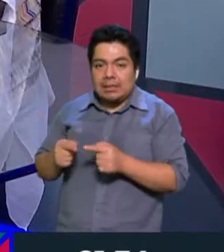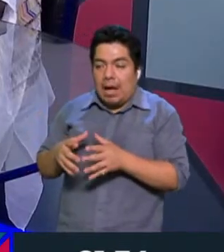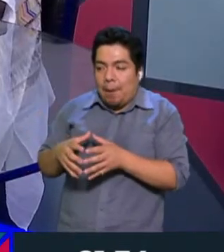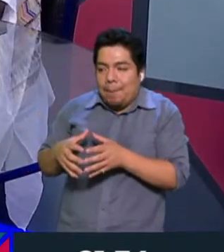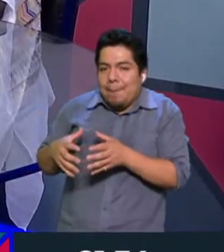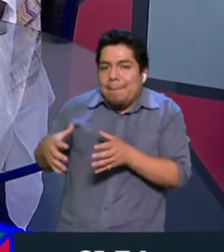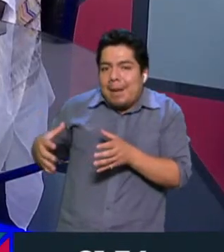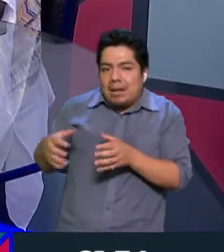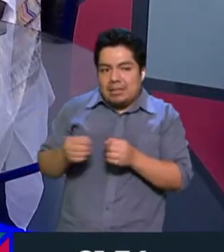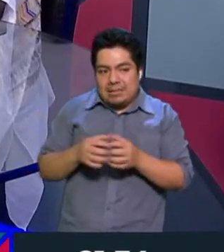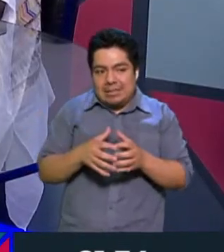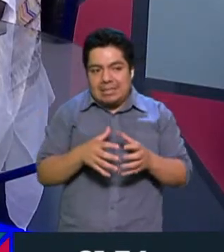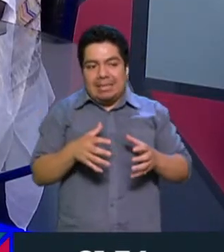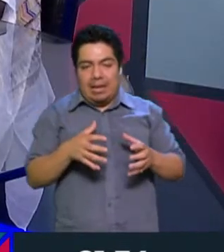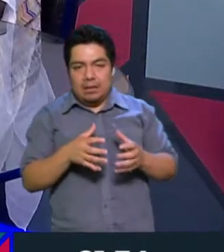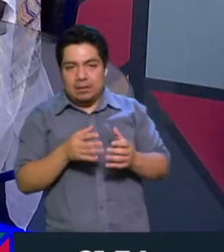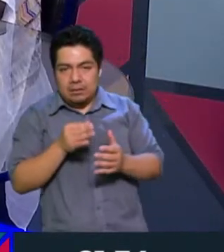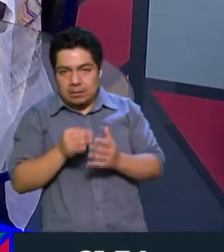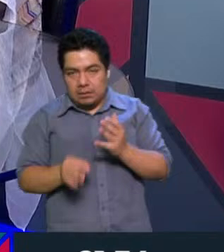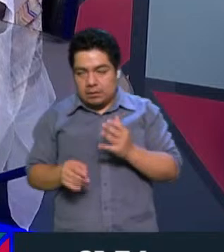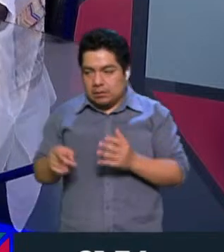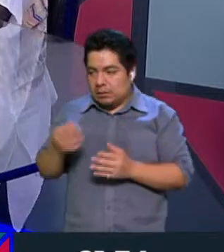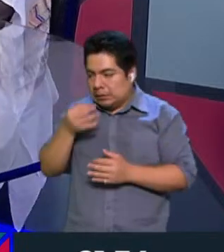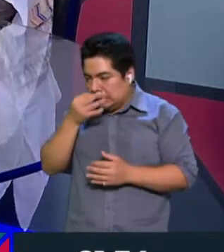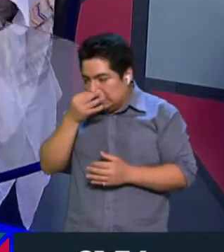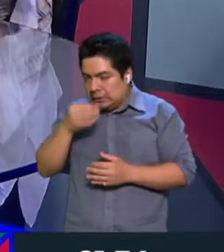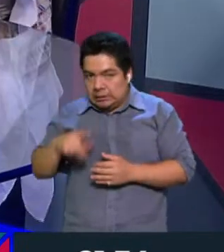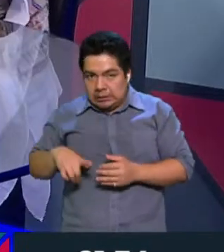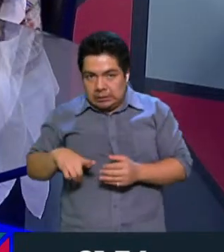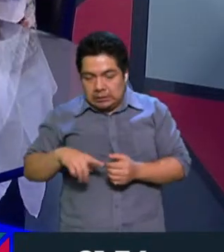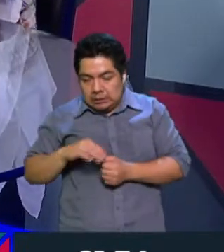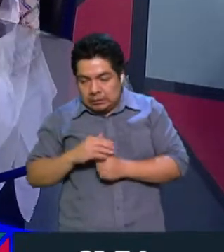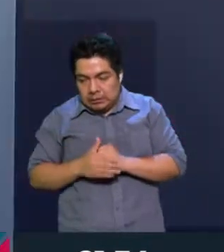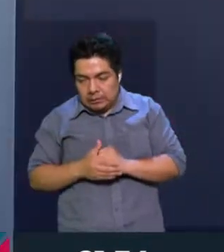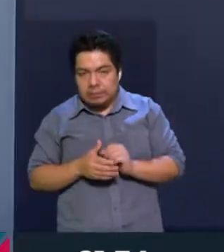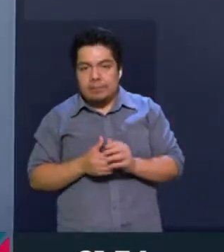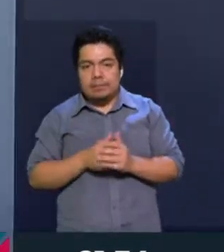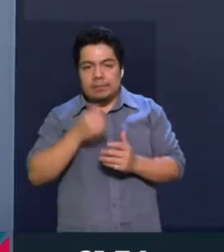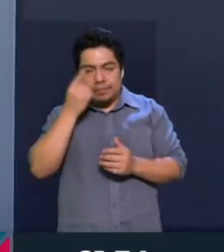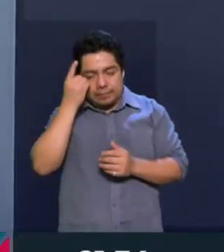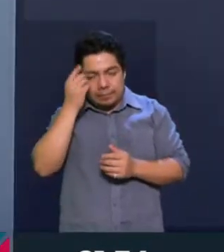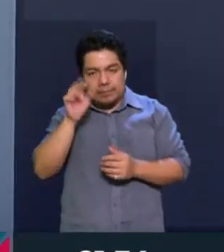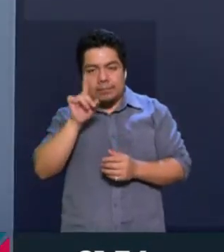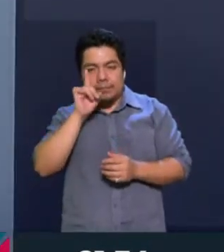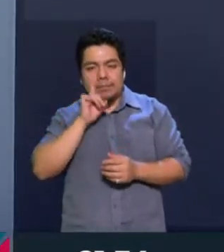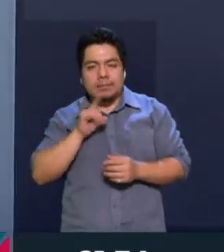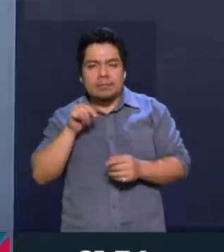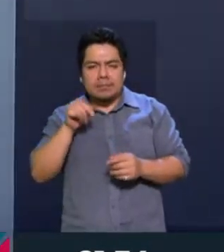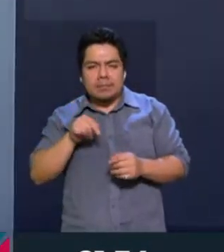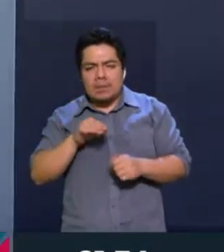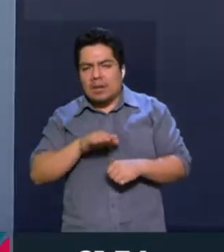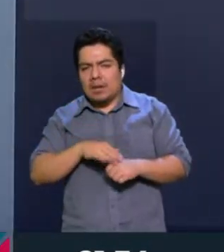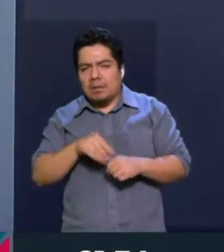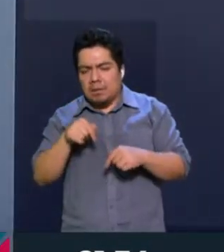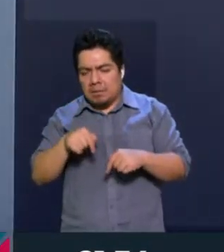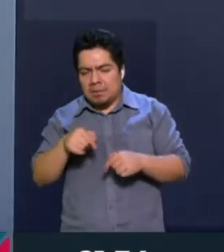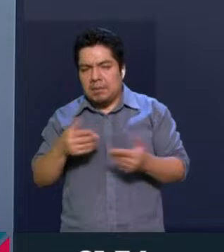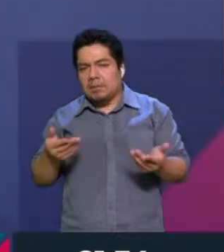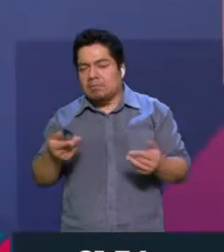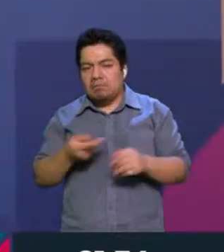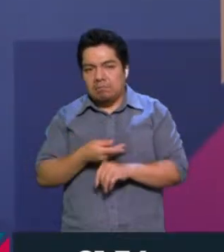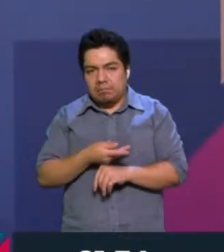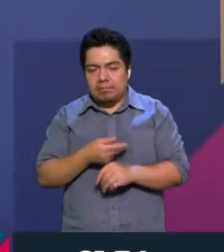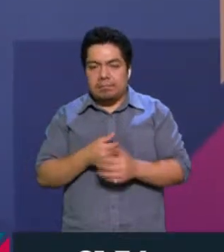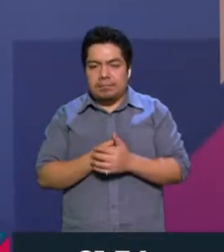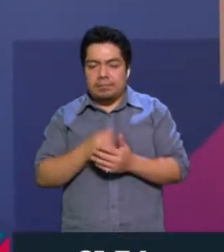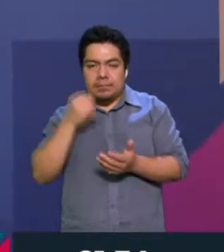amplio, incluso al final de su mandato, ¿no? Totalmente. Doctora, antes de irnos, ¿qué más ha sucedido acá de este lado? Mira,